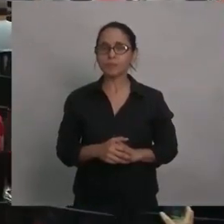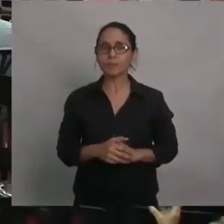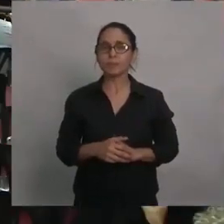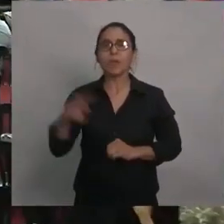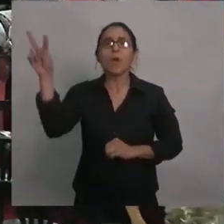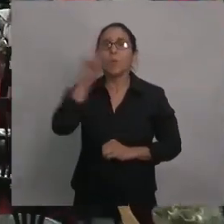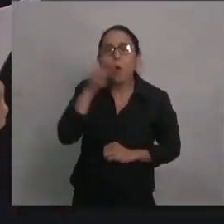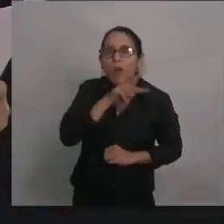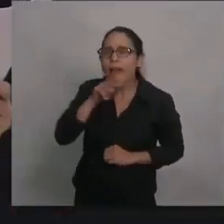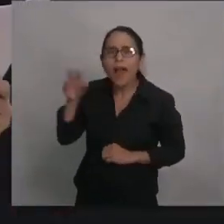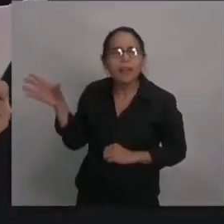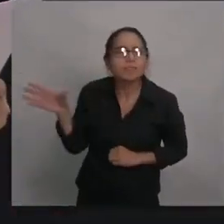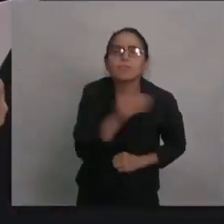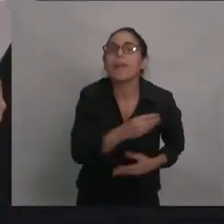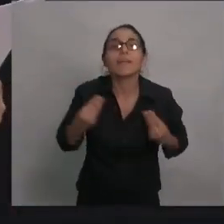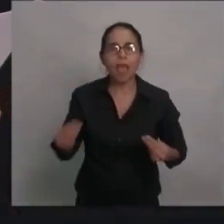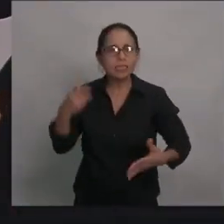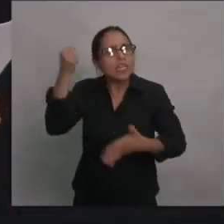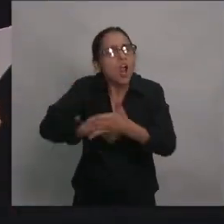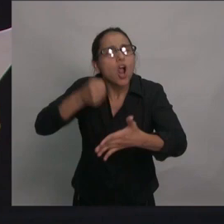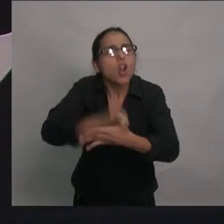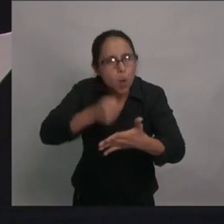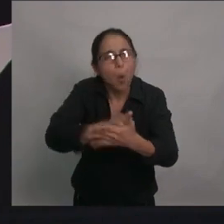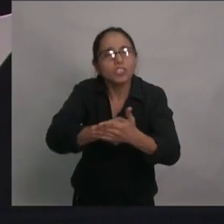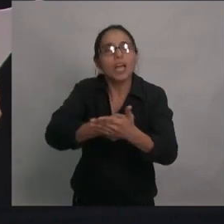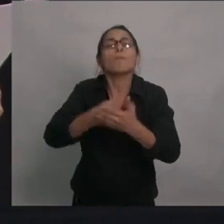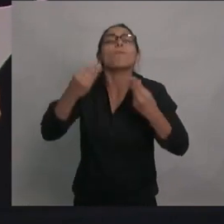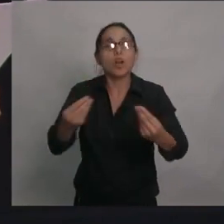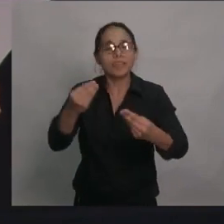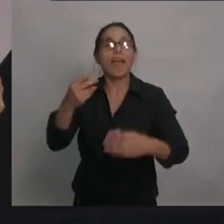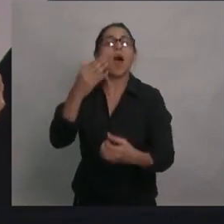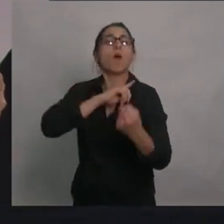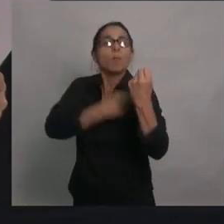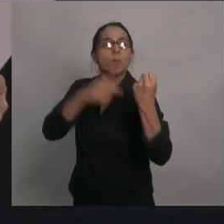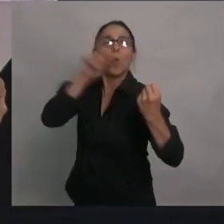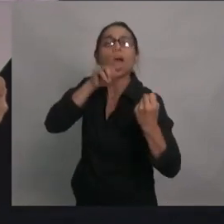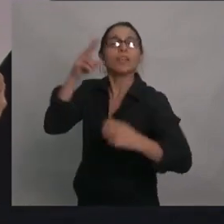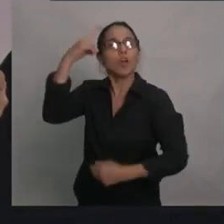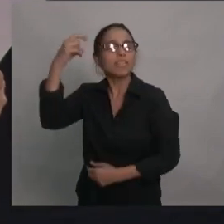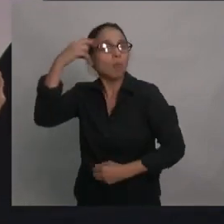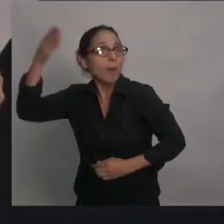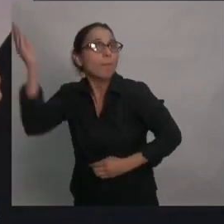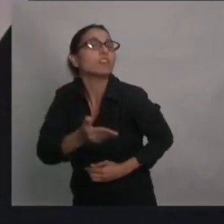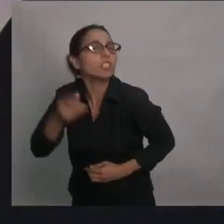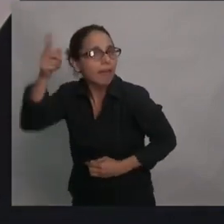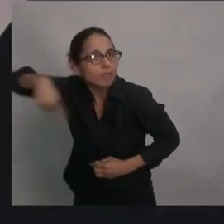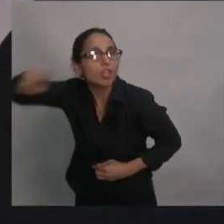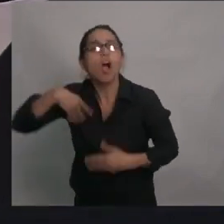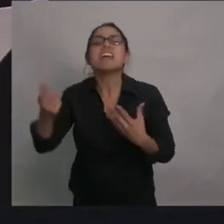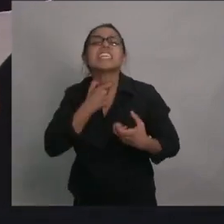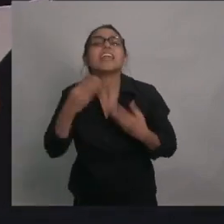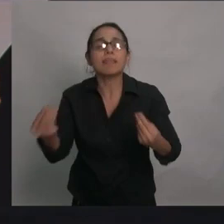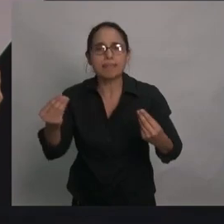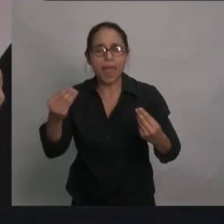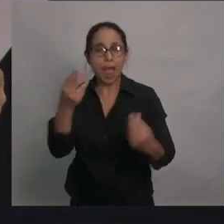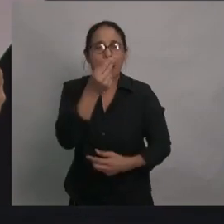Las mujeres que luchan por ese feminismo del 99% lo que quieren es una alternativa abiertamente anticapitalista